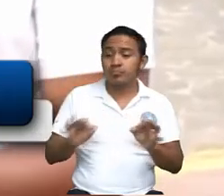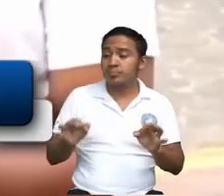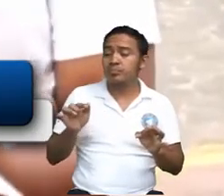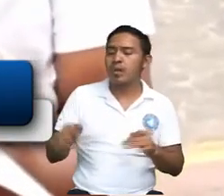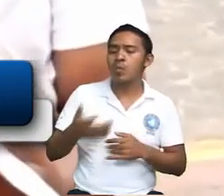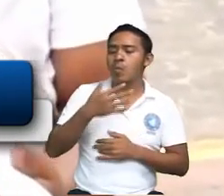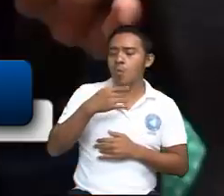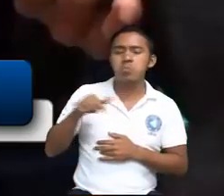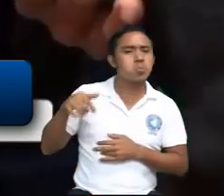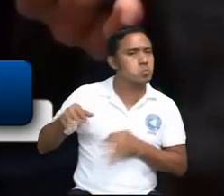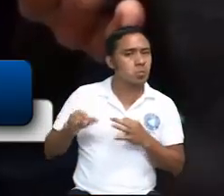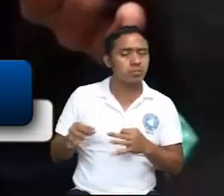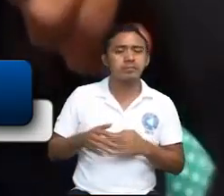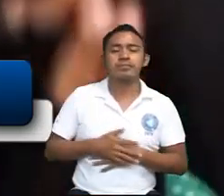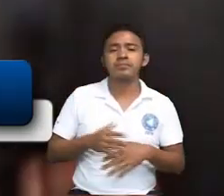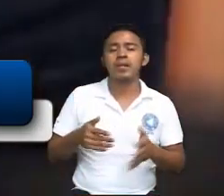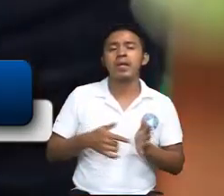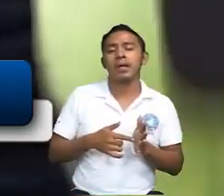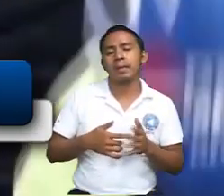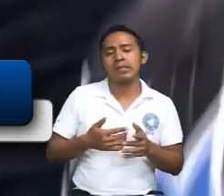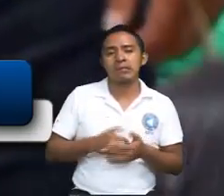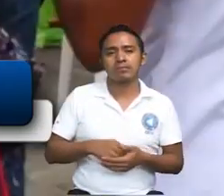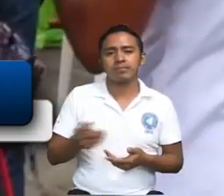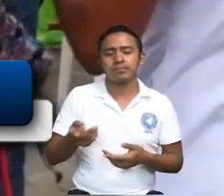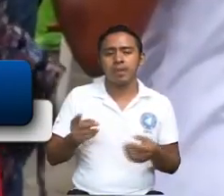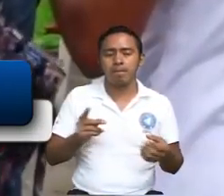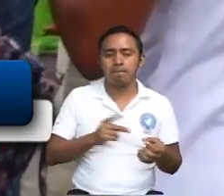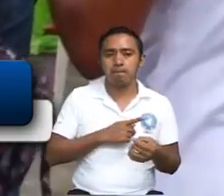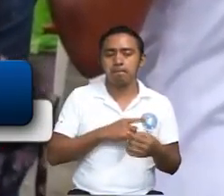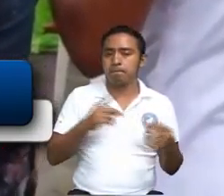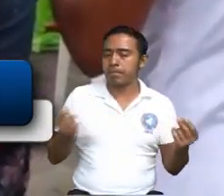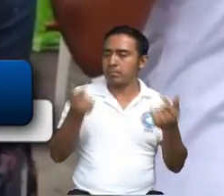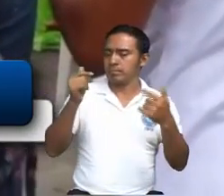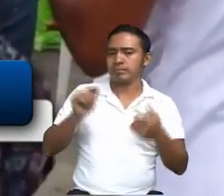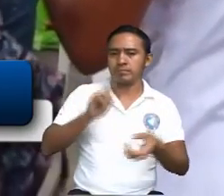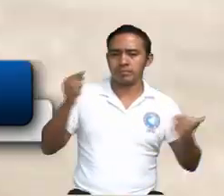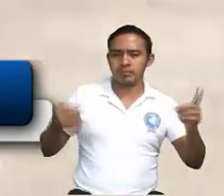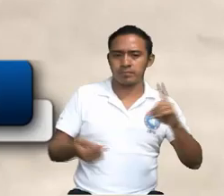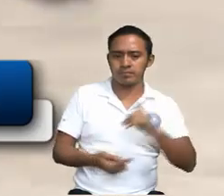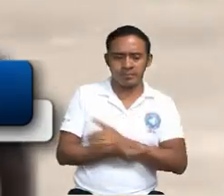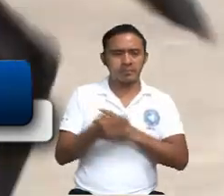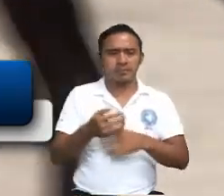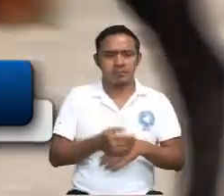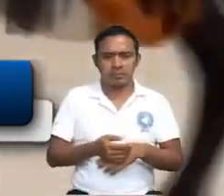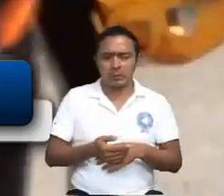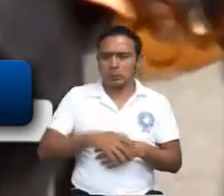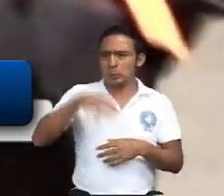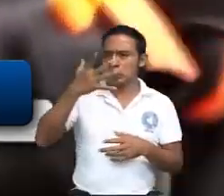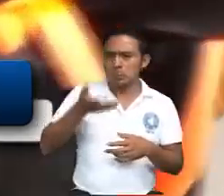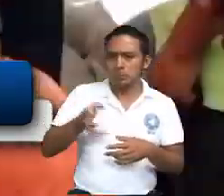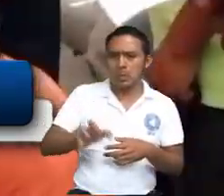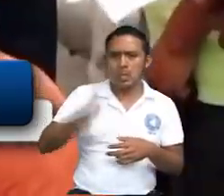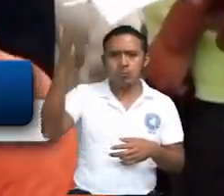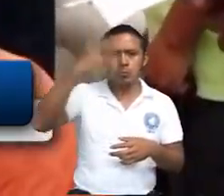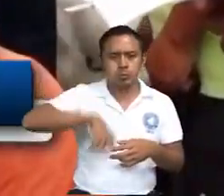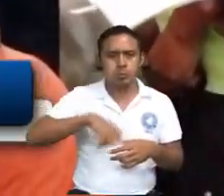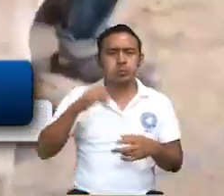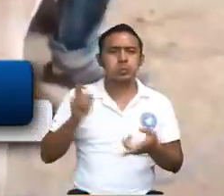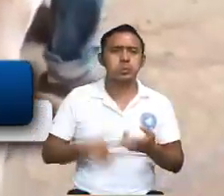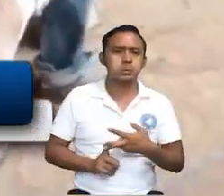que es normal. Pero de repente, un animalito que se comporta de esa manera y cambia a ser agresivo,